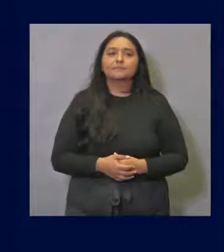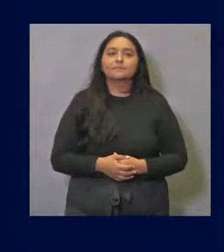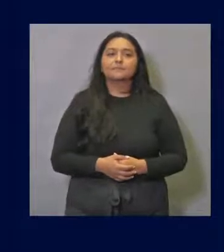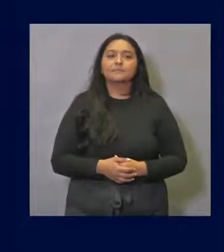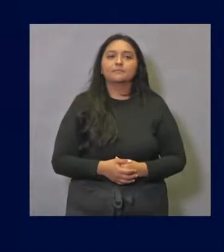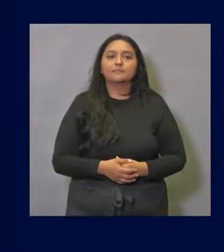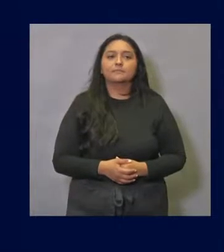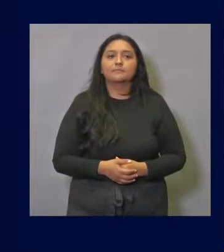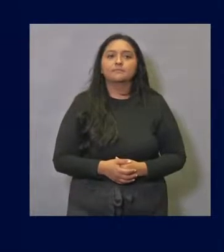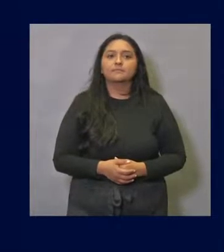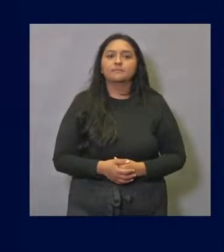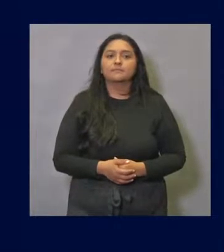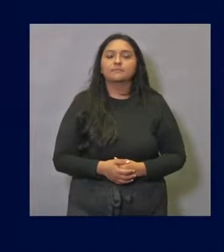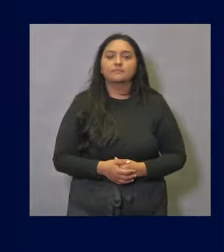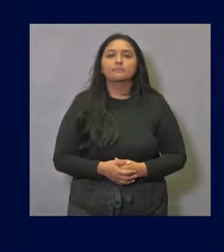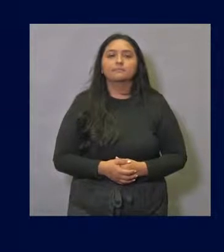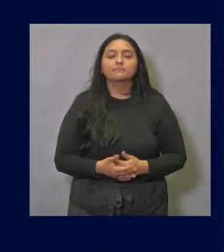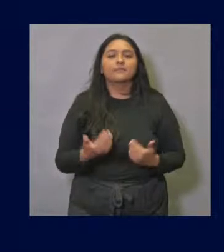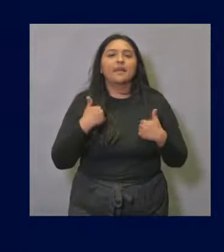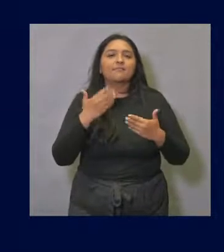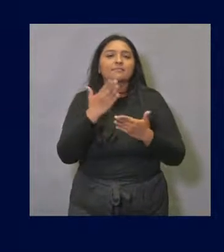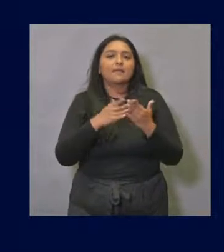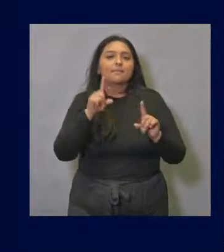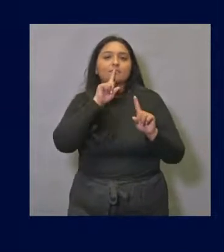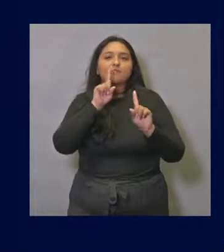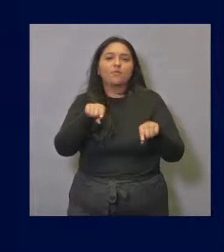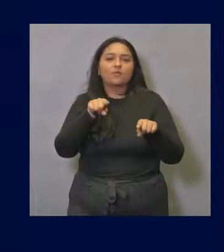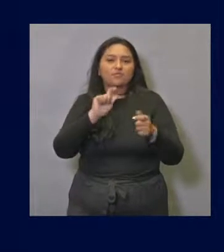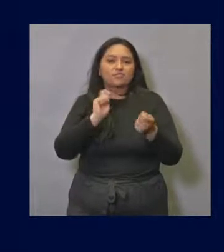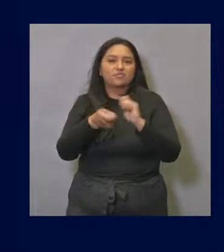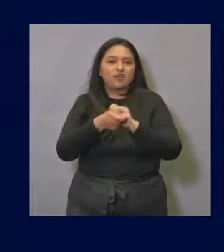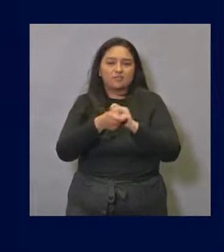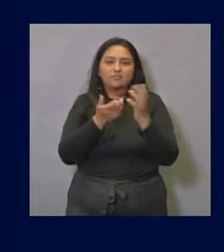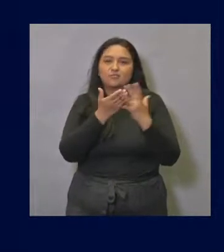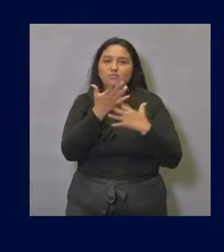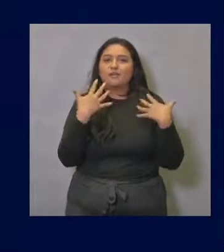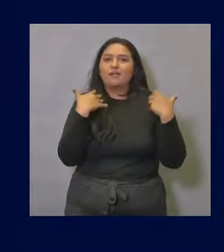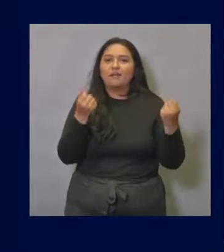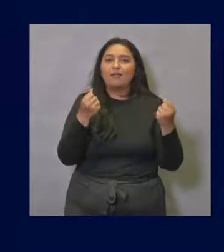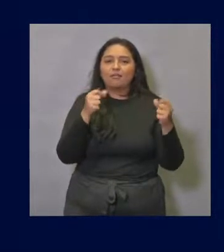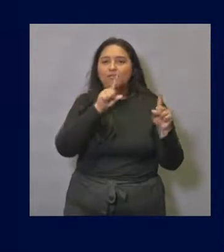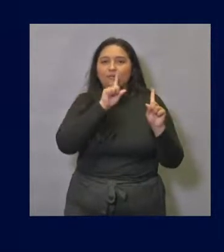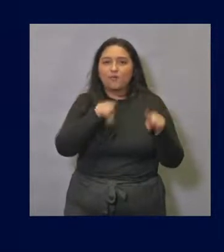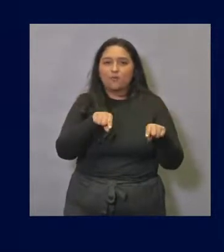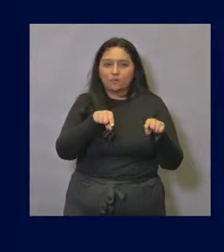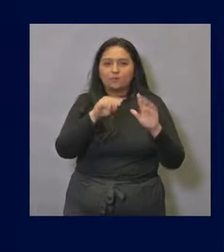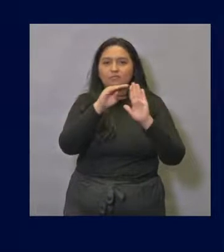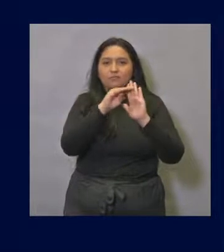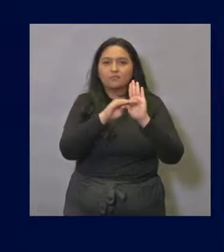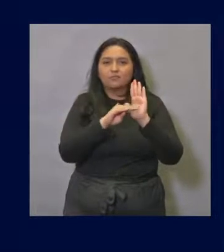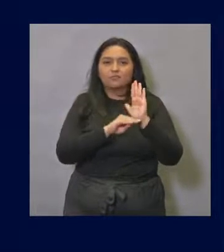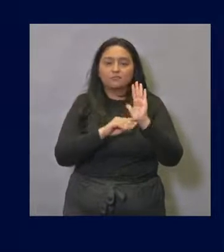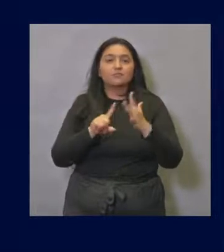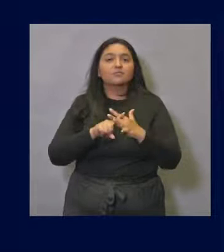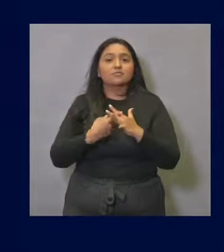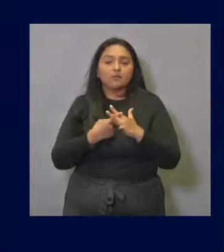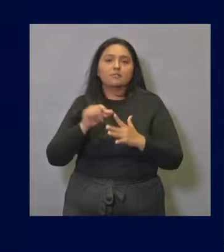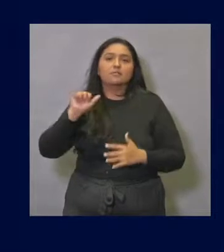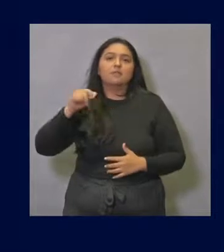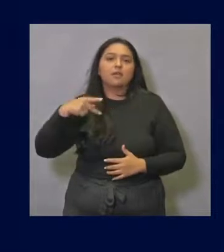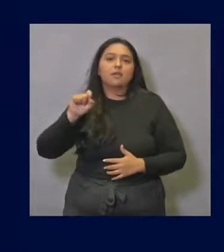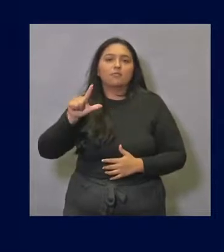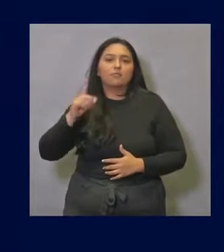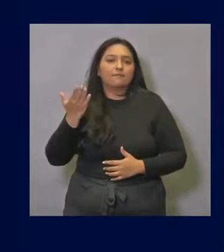También estamos haciendo varios cambios a la orden del funcionario de salud que entrarán en vigor el 15 de abril.